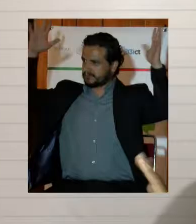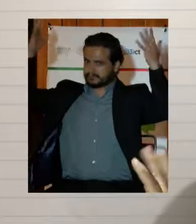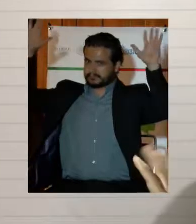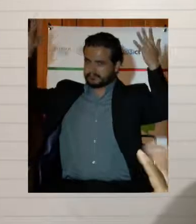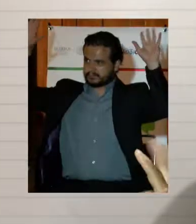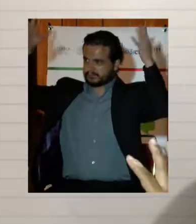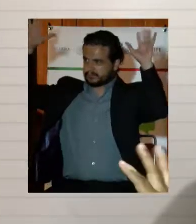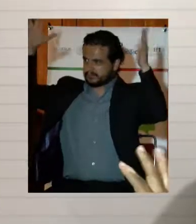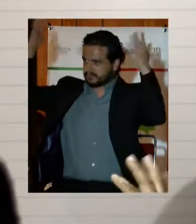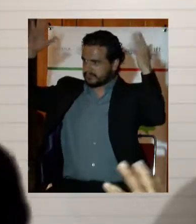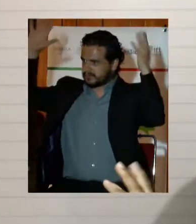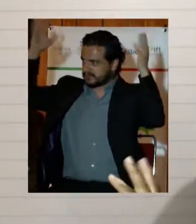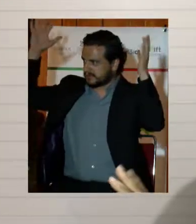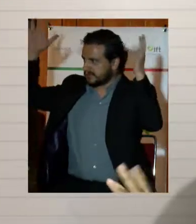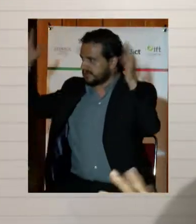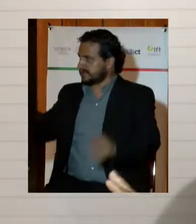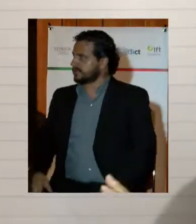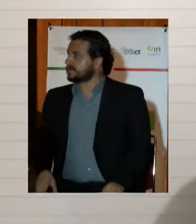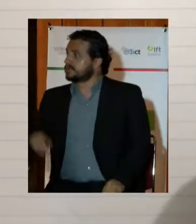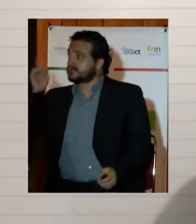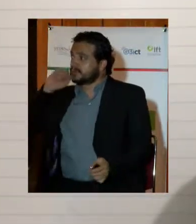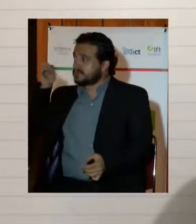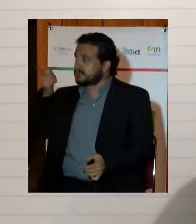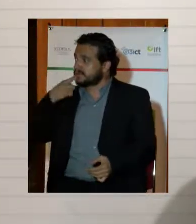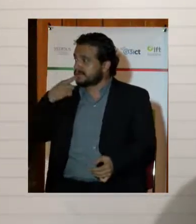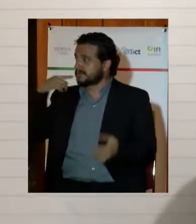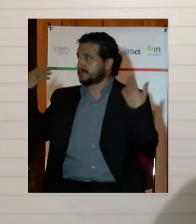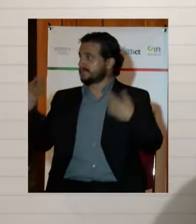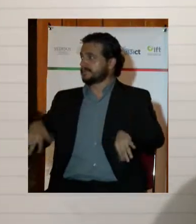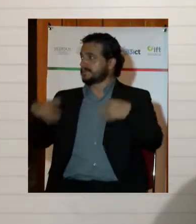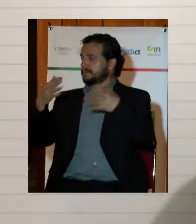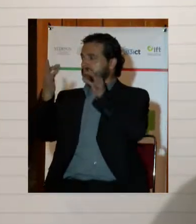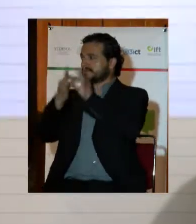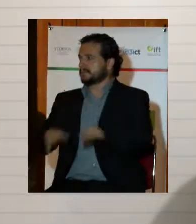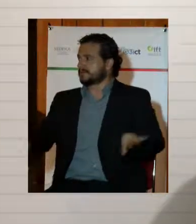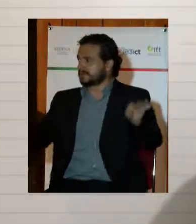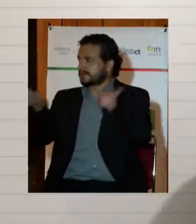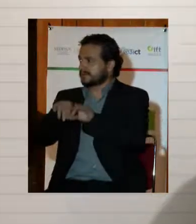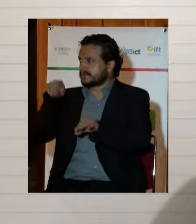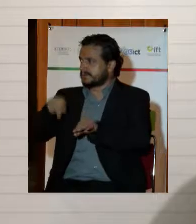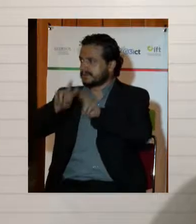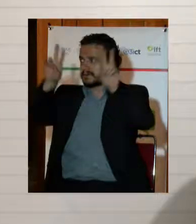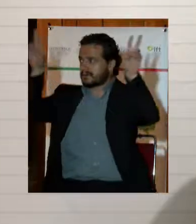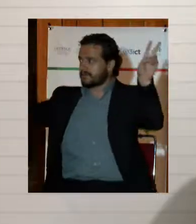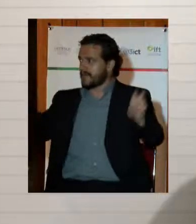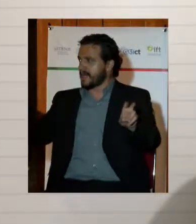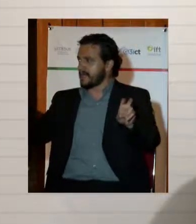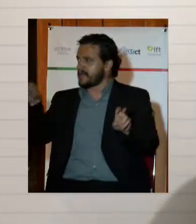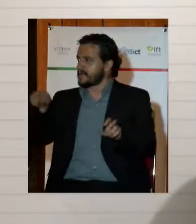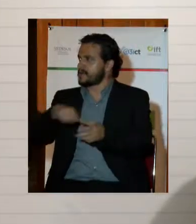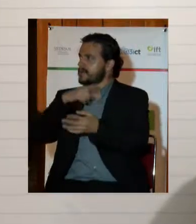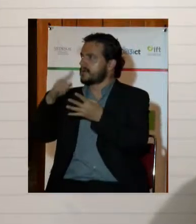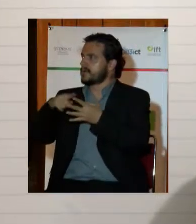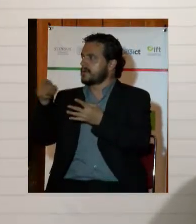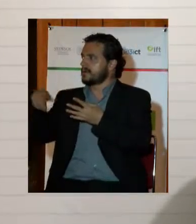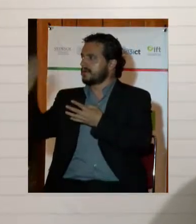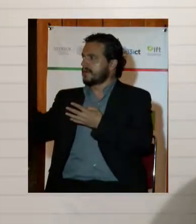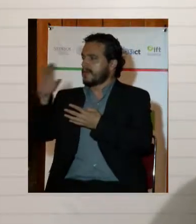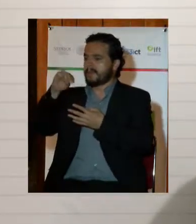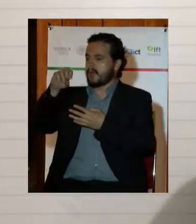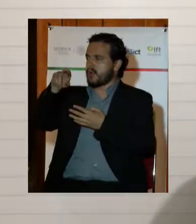colectivo que es fundamental en este tema. Mónica Dugen, de Hair